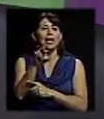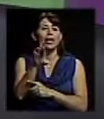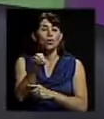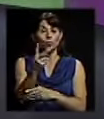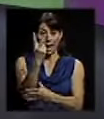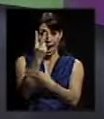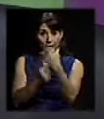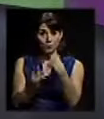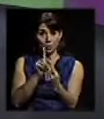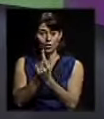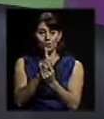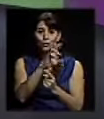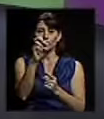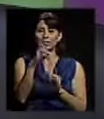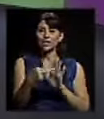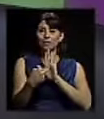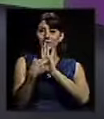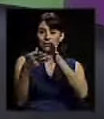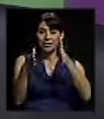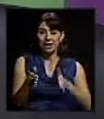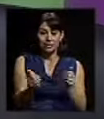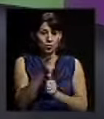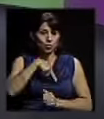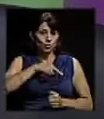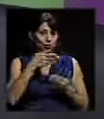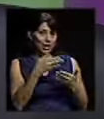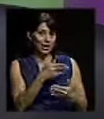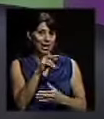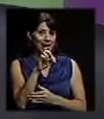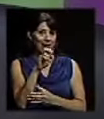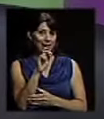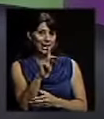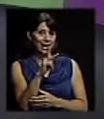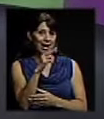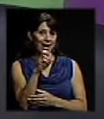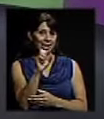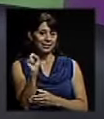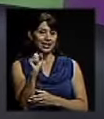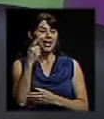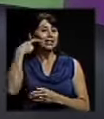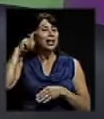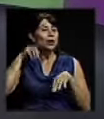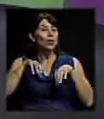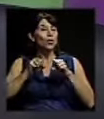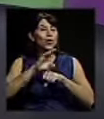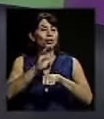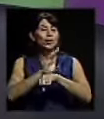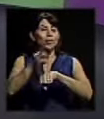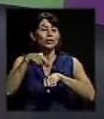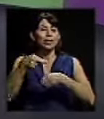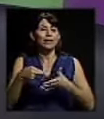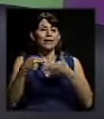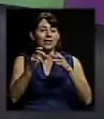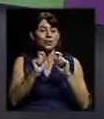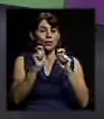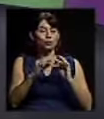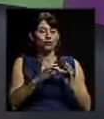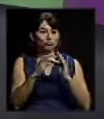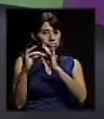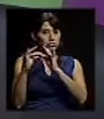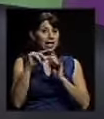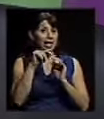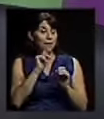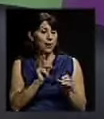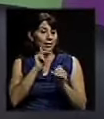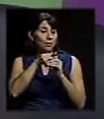Rica tuvo sus representantes y se encuentra aquí con nosotros Don Eric gest secretario ejecutivo del Consejo Nacional de rehabilitación y educación especial que